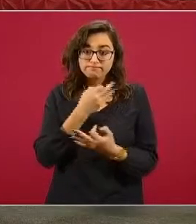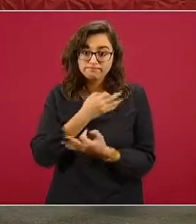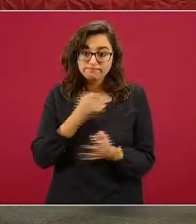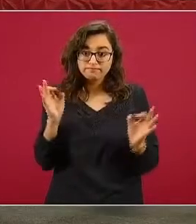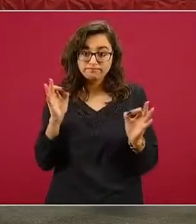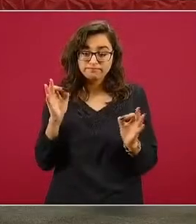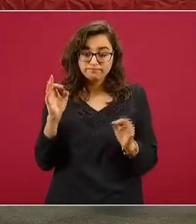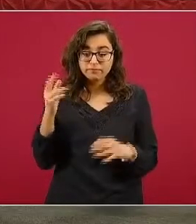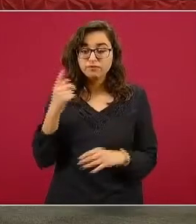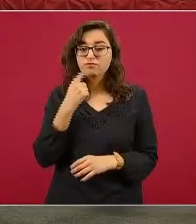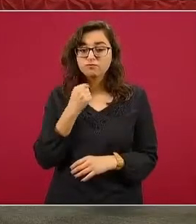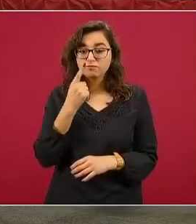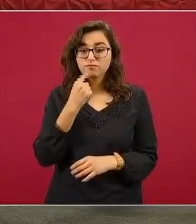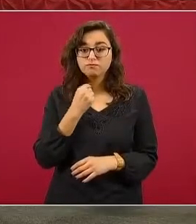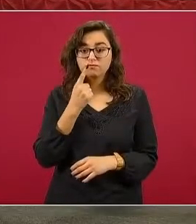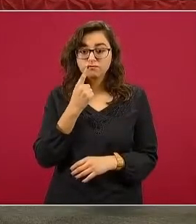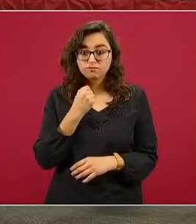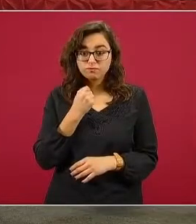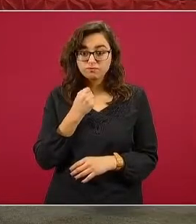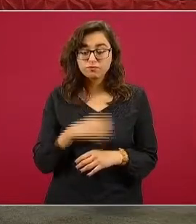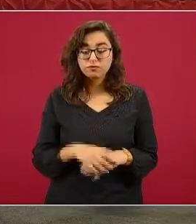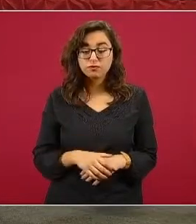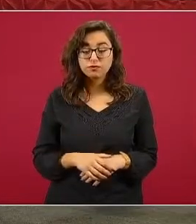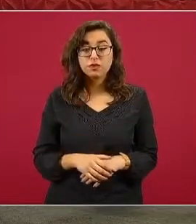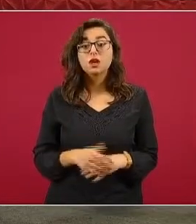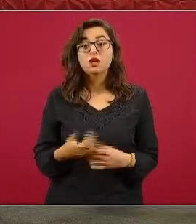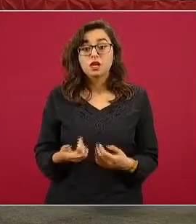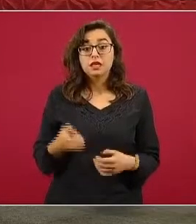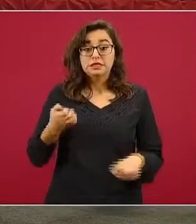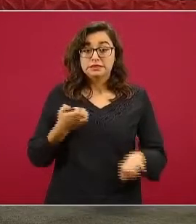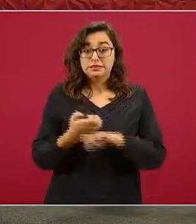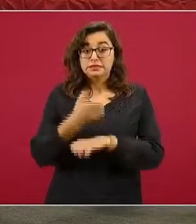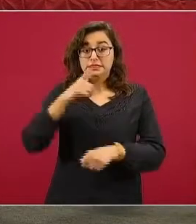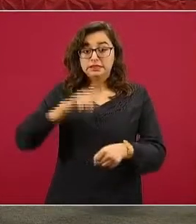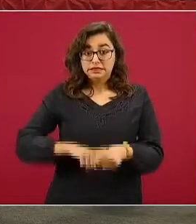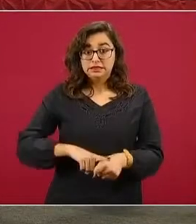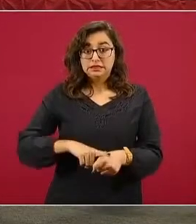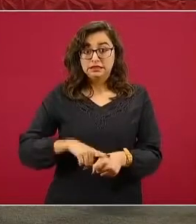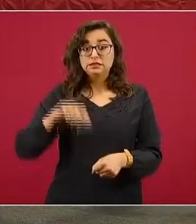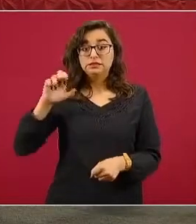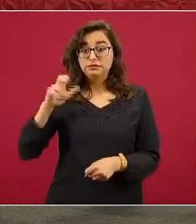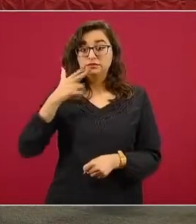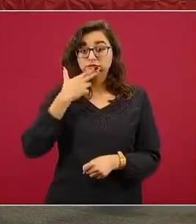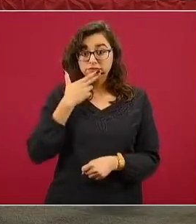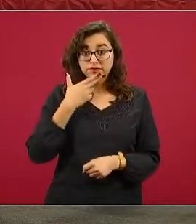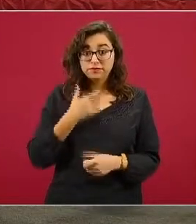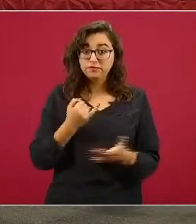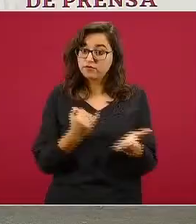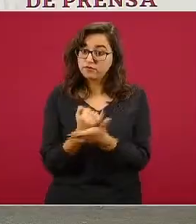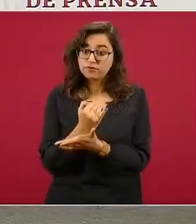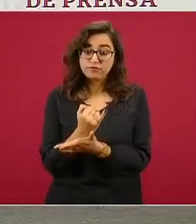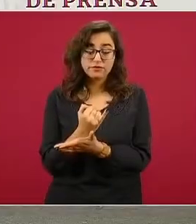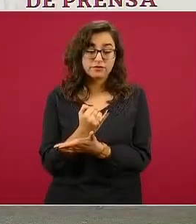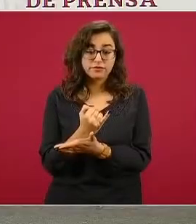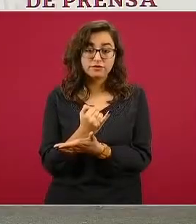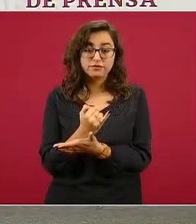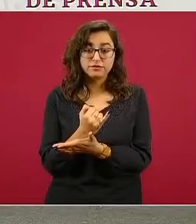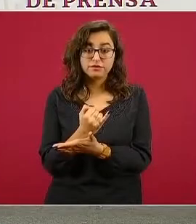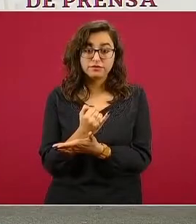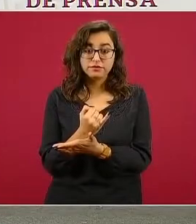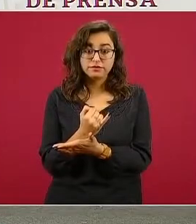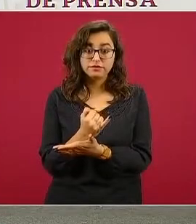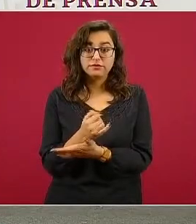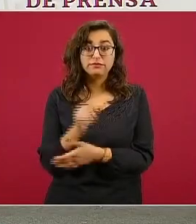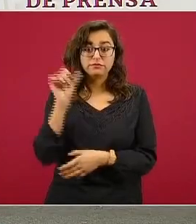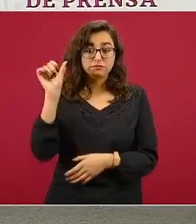el gobierno del estado hoy tuvo la sesión de su comité estatal para la seguridad en salud y resolvió hacerlo